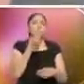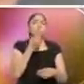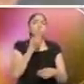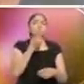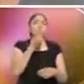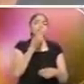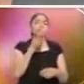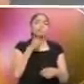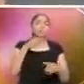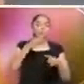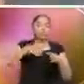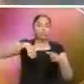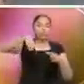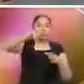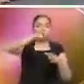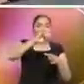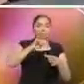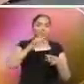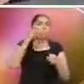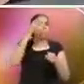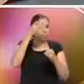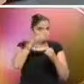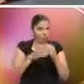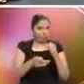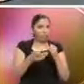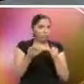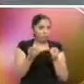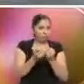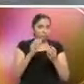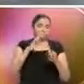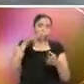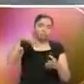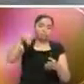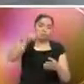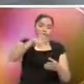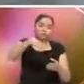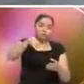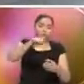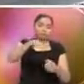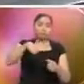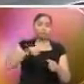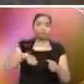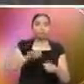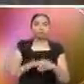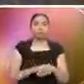y aparte vamos a ponérsela al final. Déjame bajarle ahí el... Exacto.